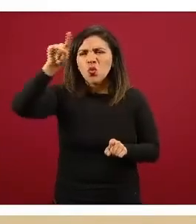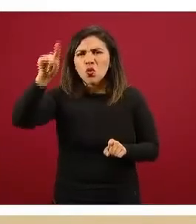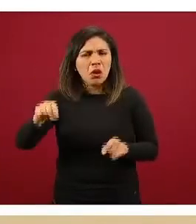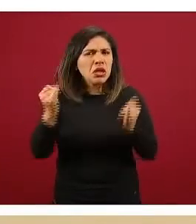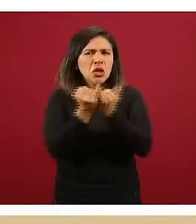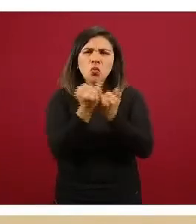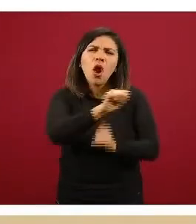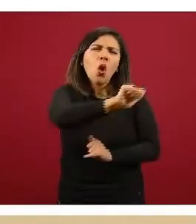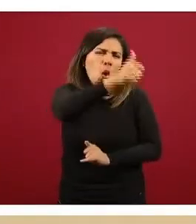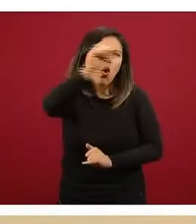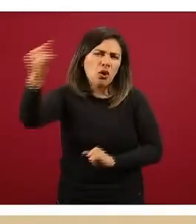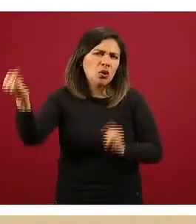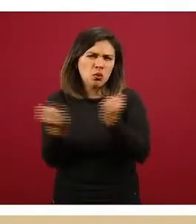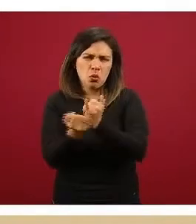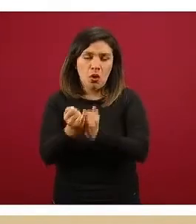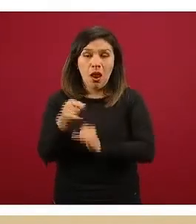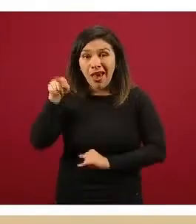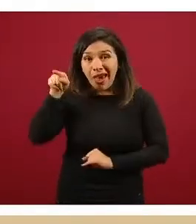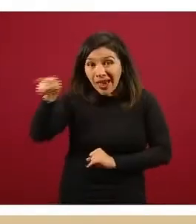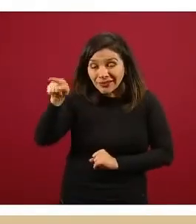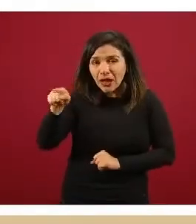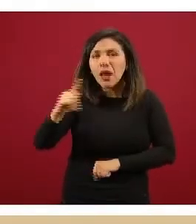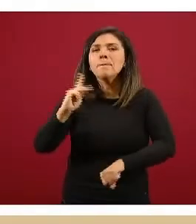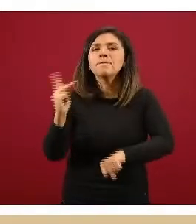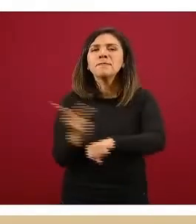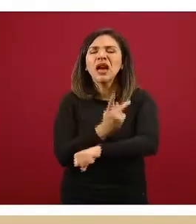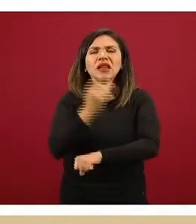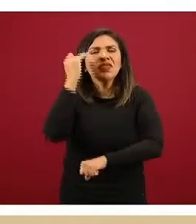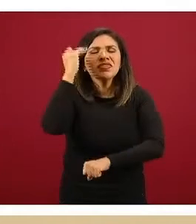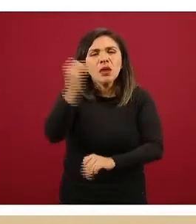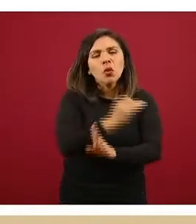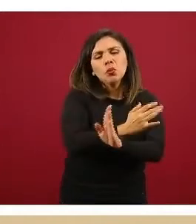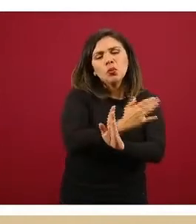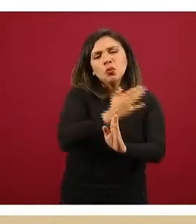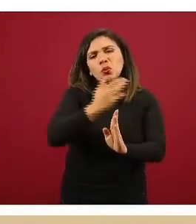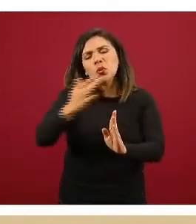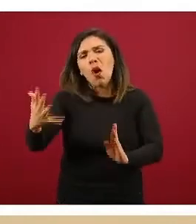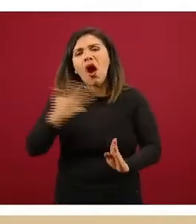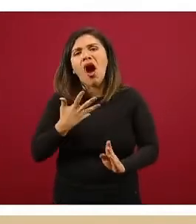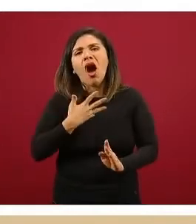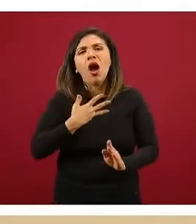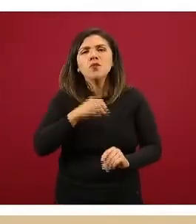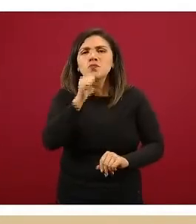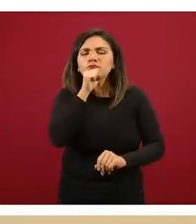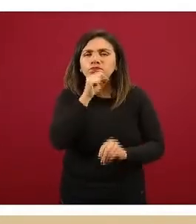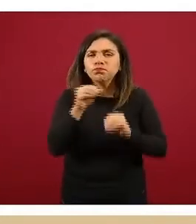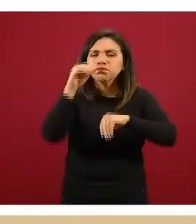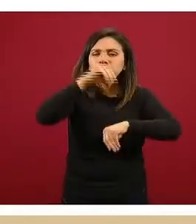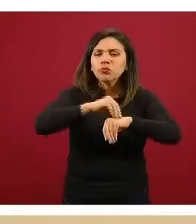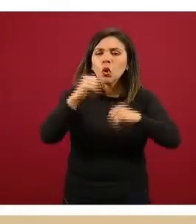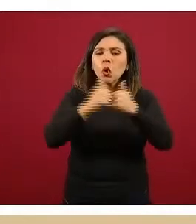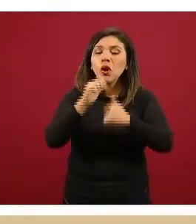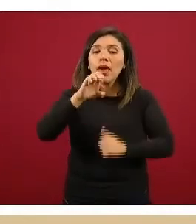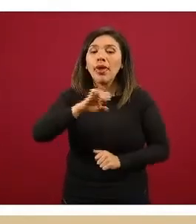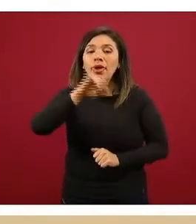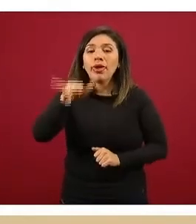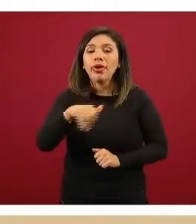igual que todas, es una ocurrencia en el tiempo que está representado por el